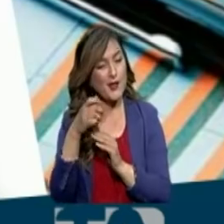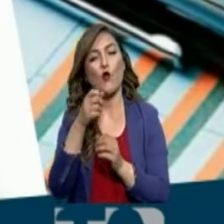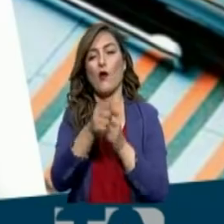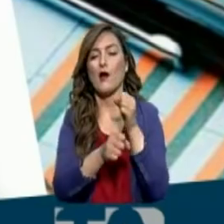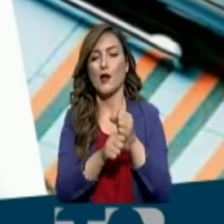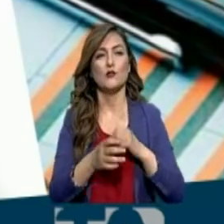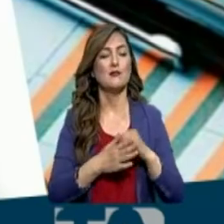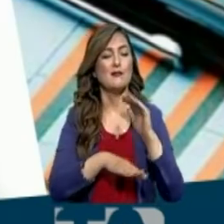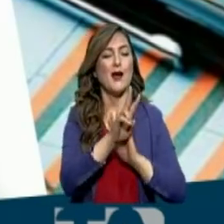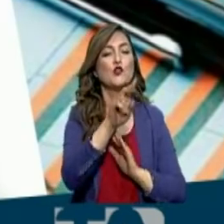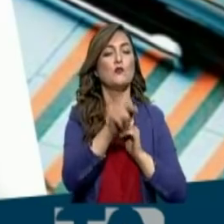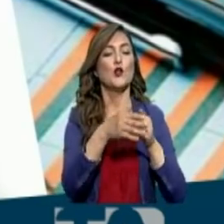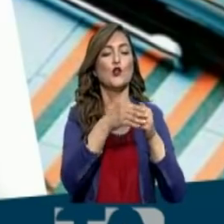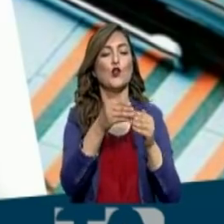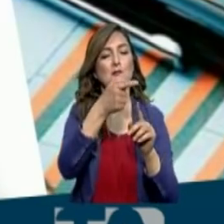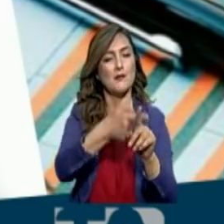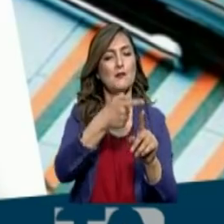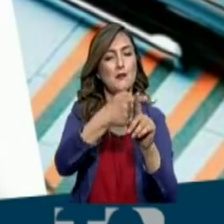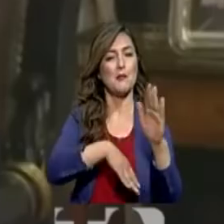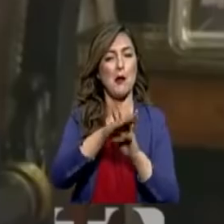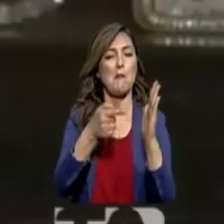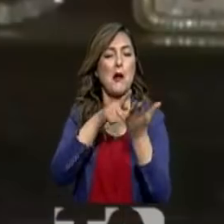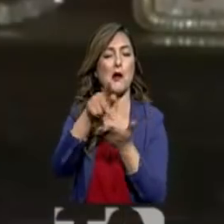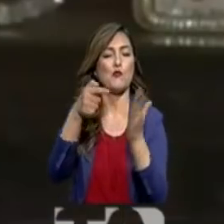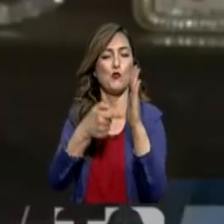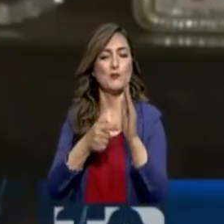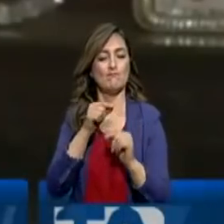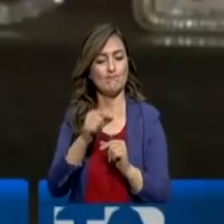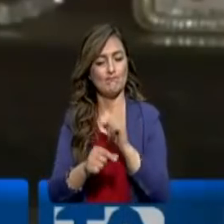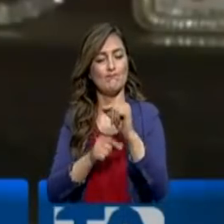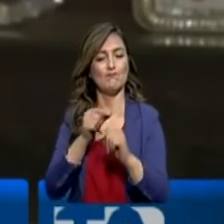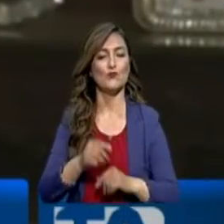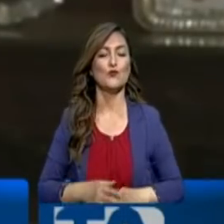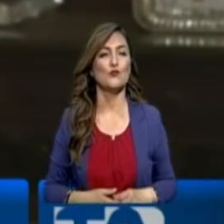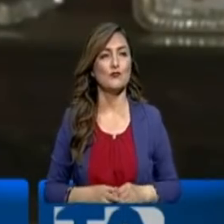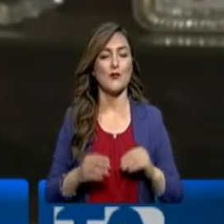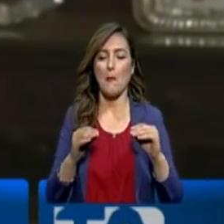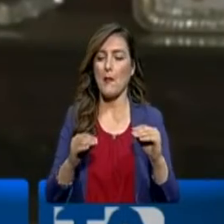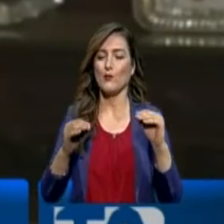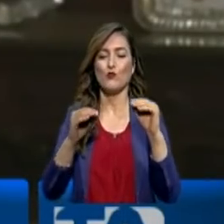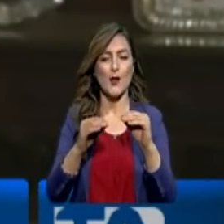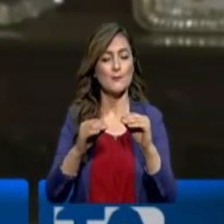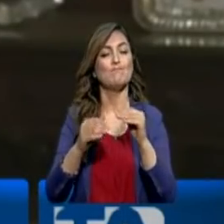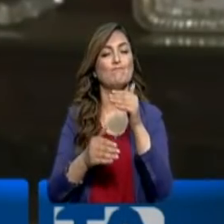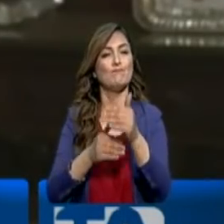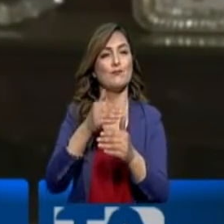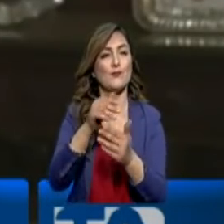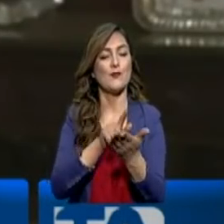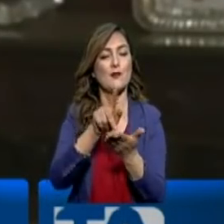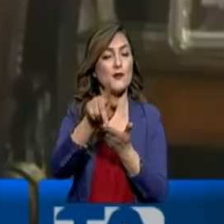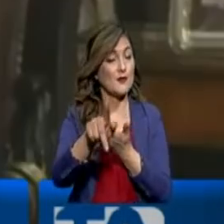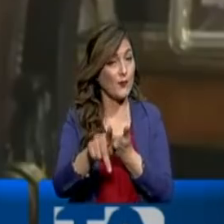por mes. El aporte extra será progresivo y gradual. Seguirá siendo más grande y solidario conforme lo